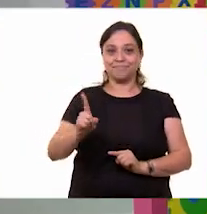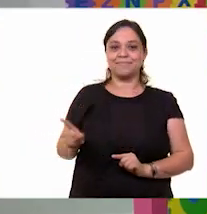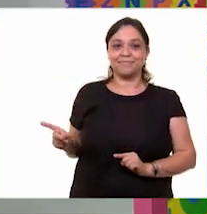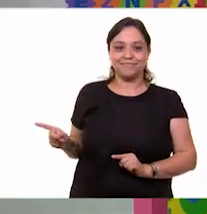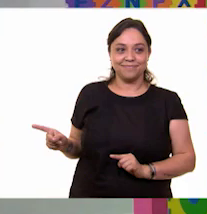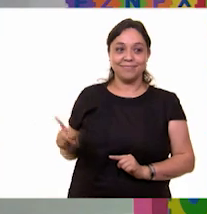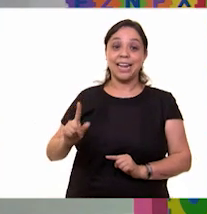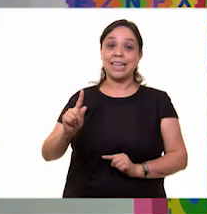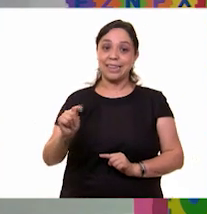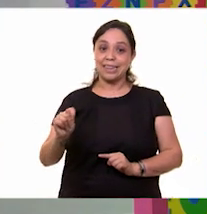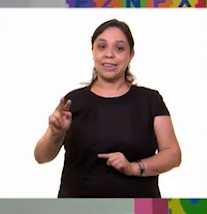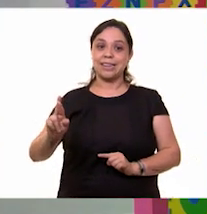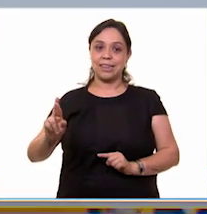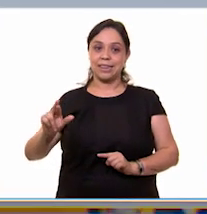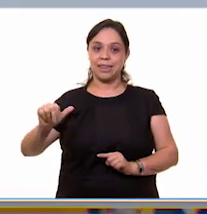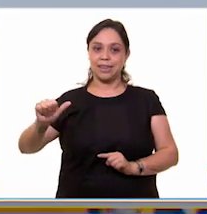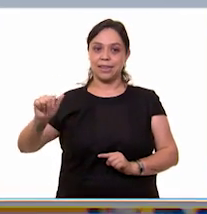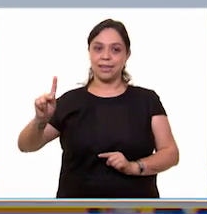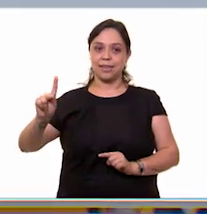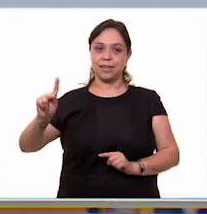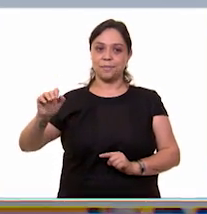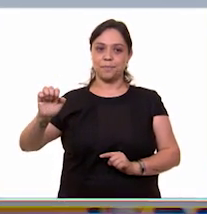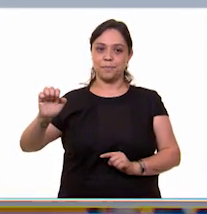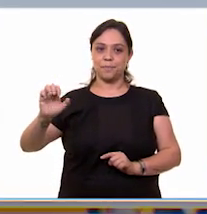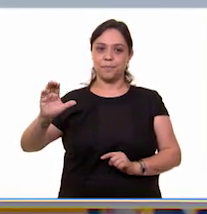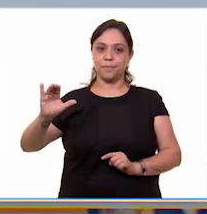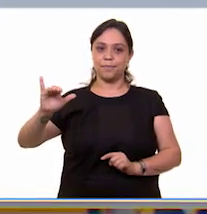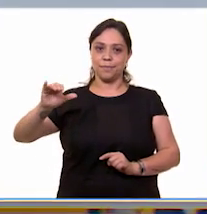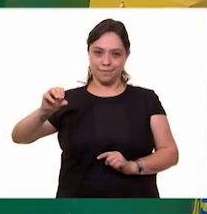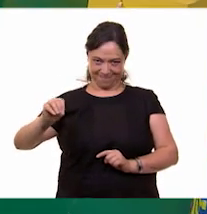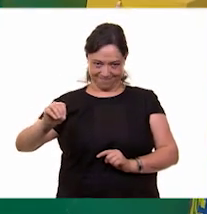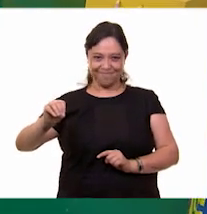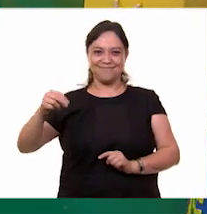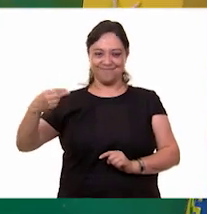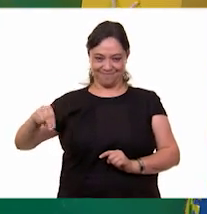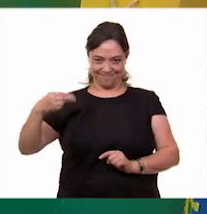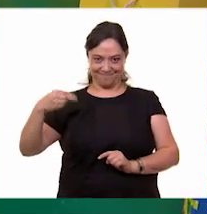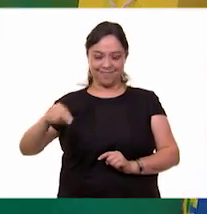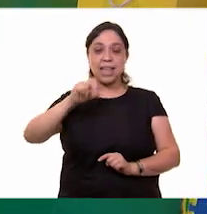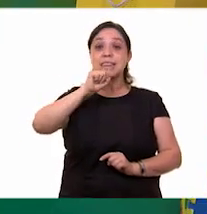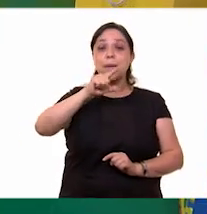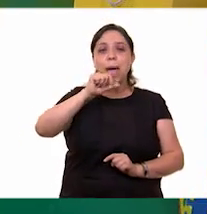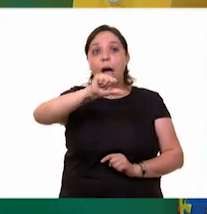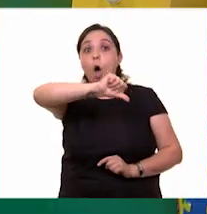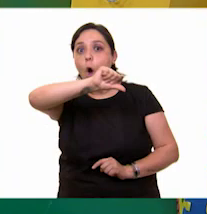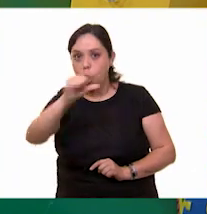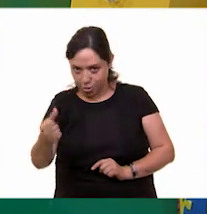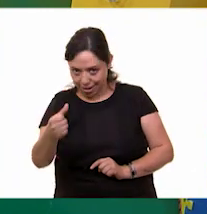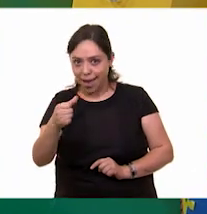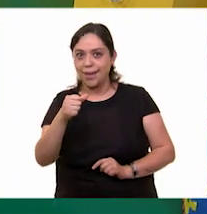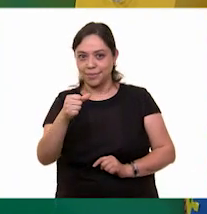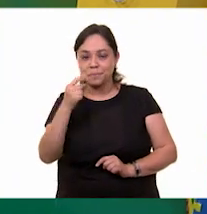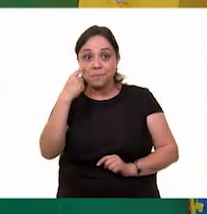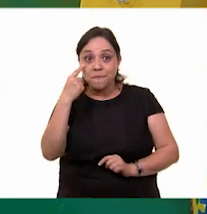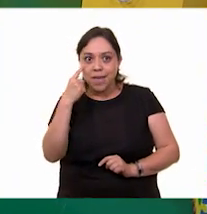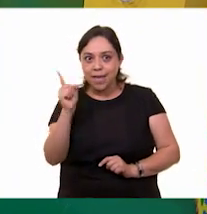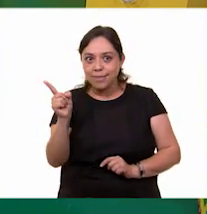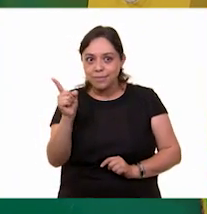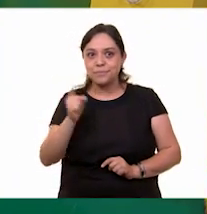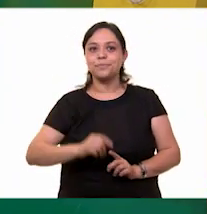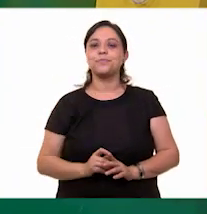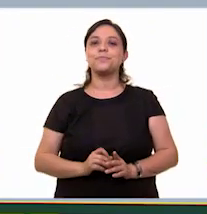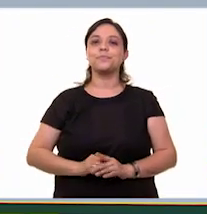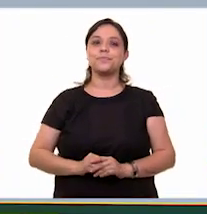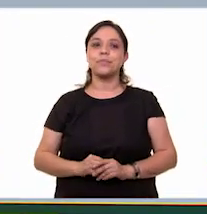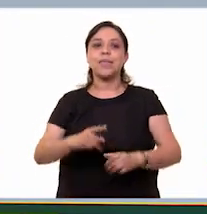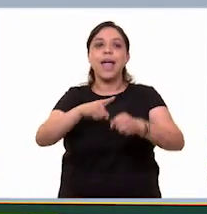Trapecio. Exacto. Y tenemos otra figura que él utilizó también de lados rectos. Fíjate bien. Esta que está